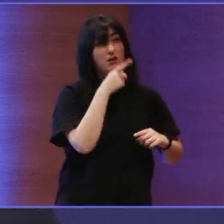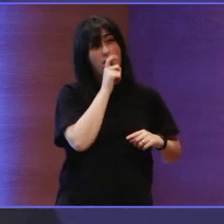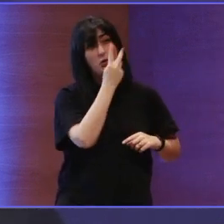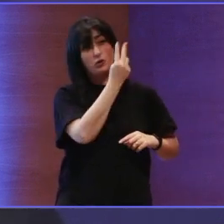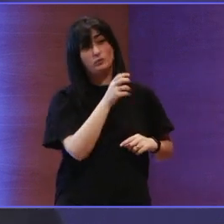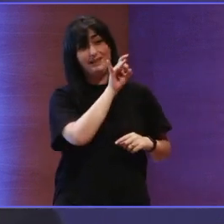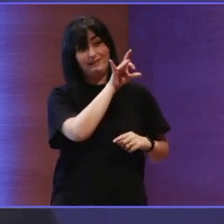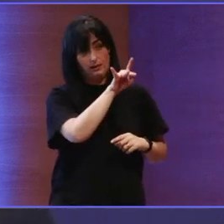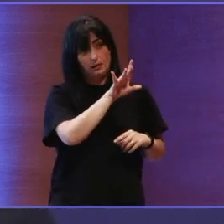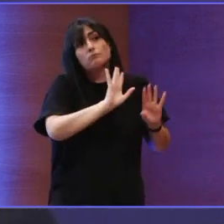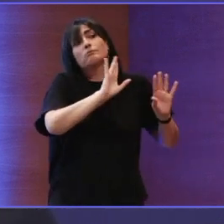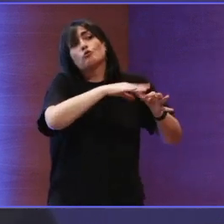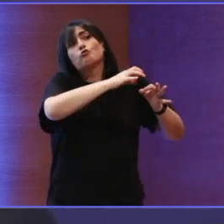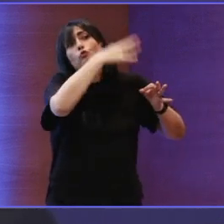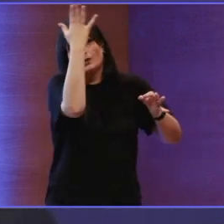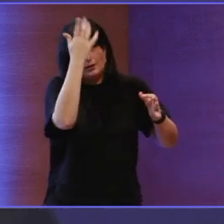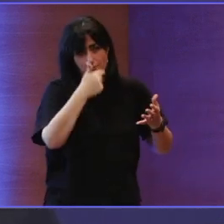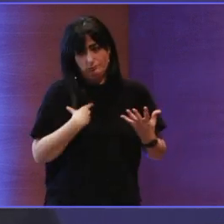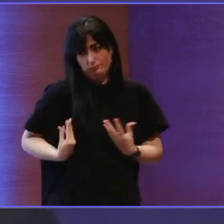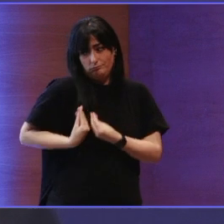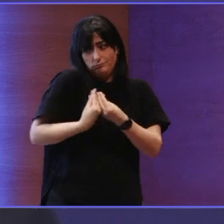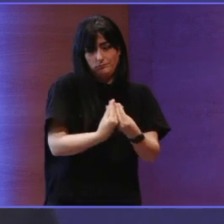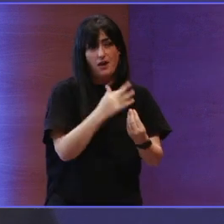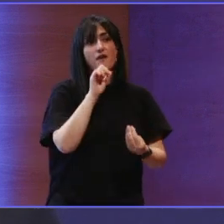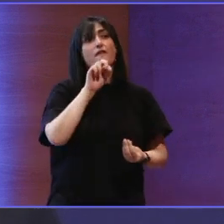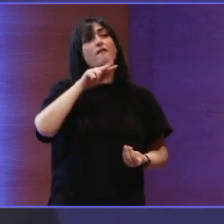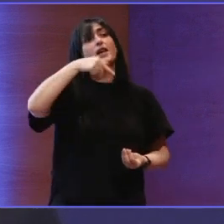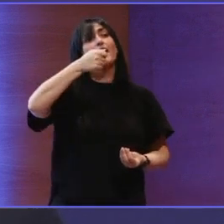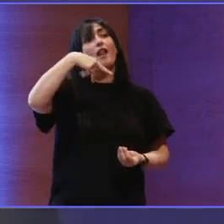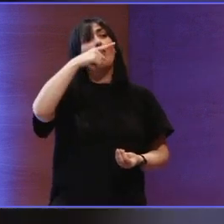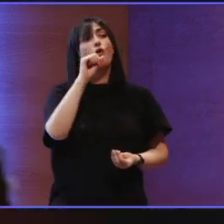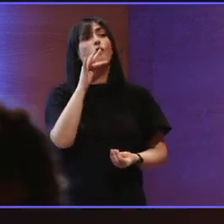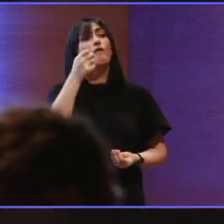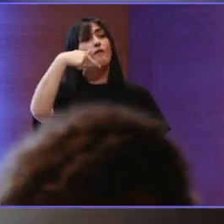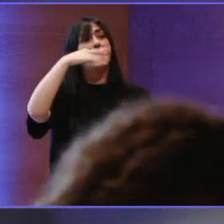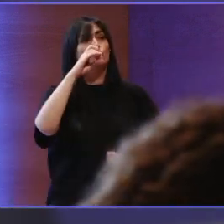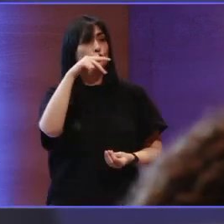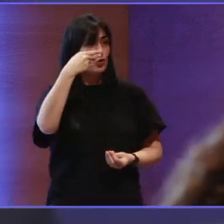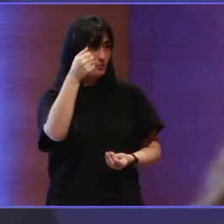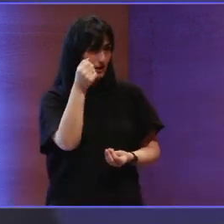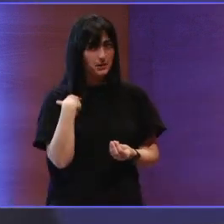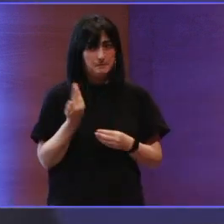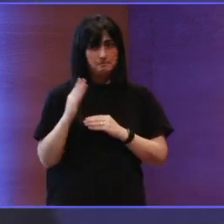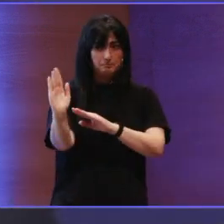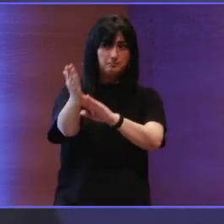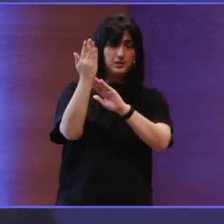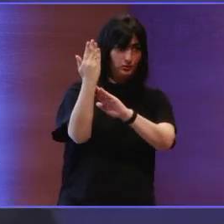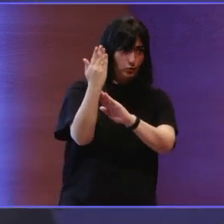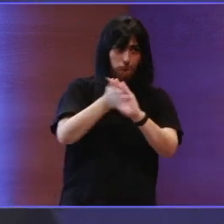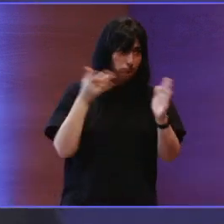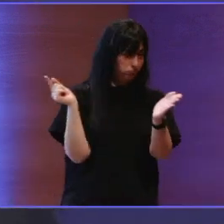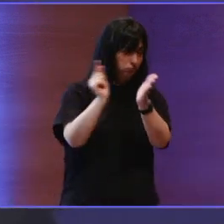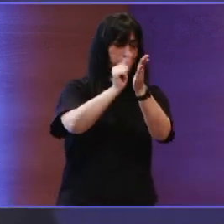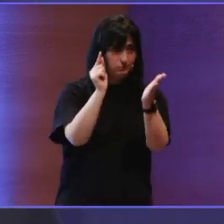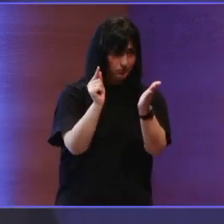y suerte que llevaba de la mano a Fernando fantova y me presentó en en un tiempo muy rápido